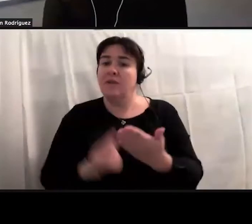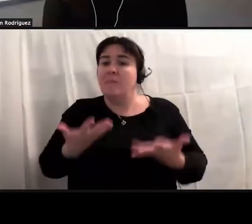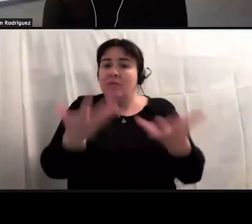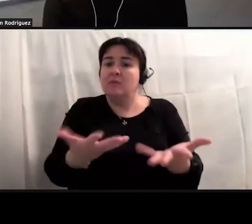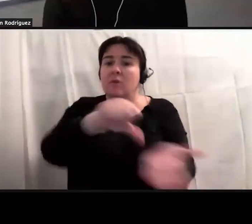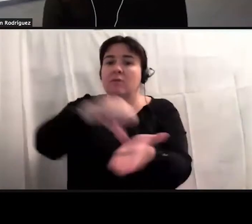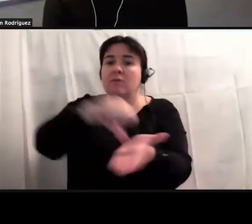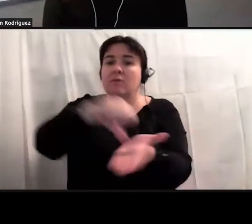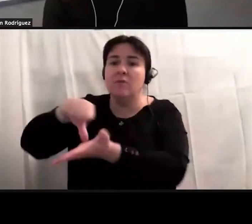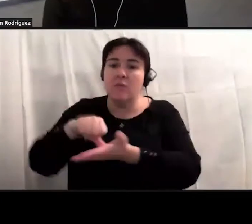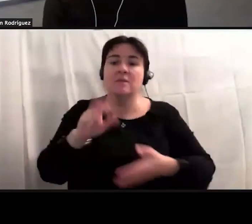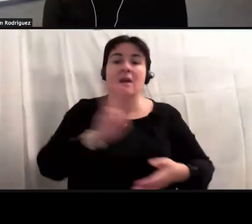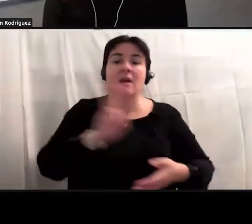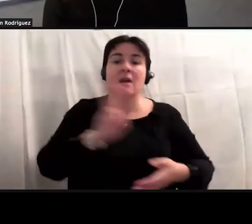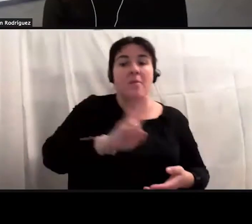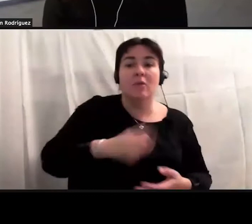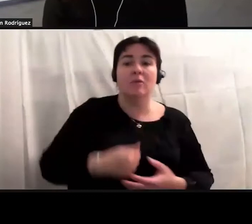Víctor.